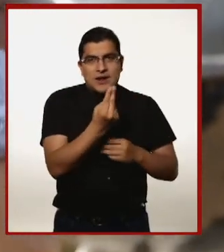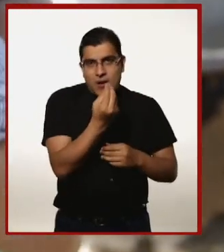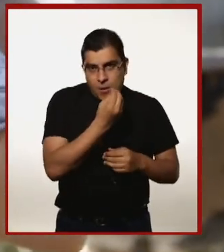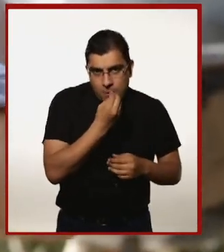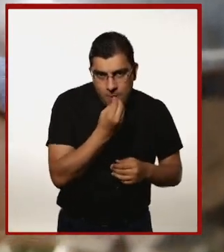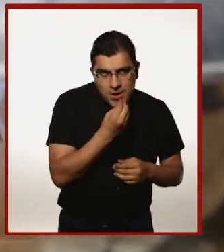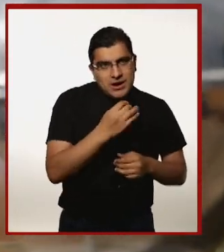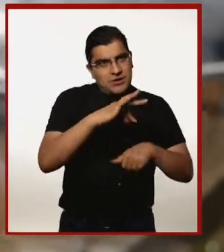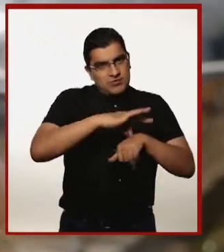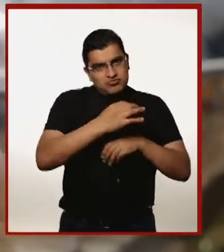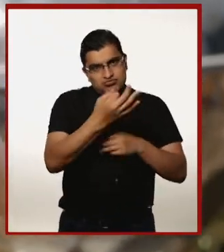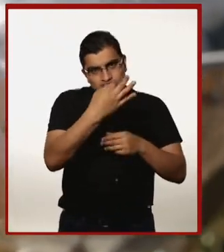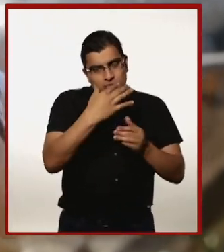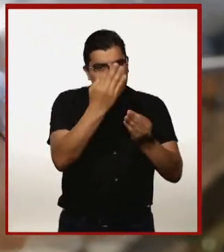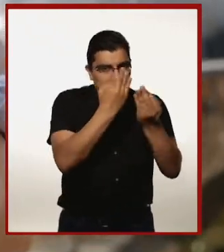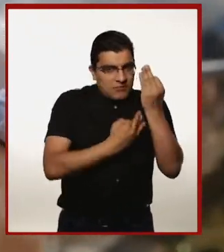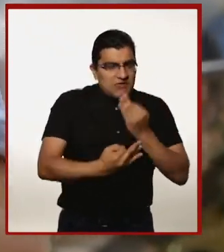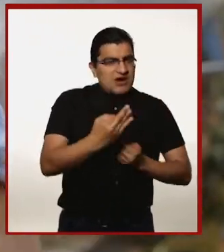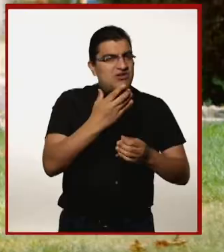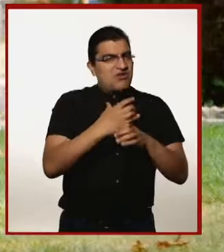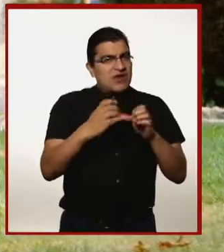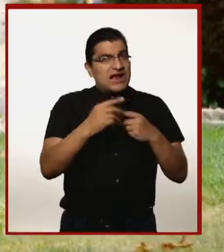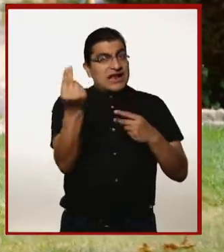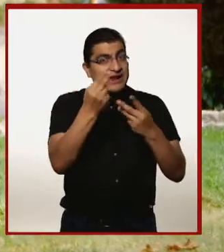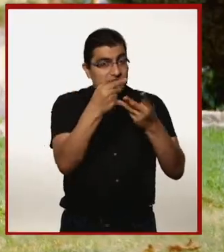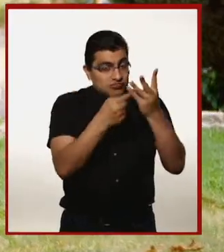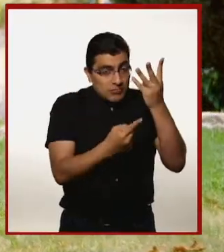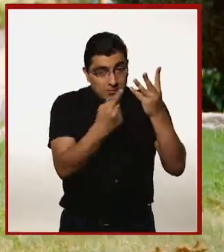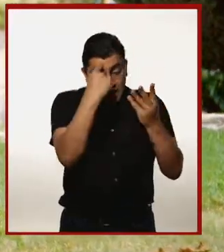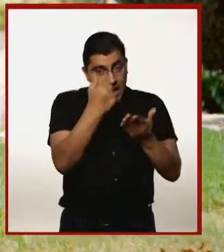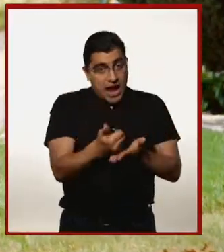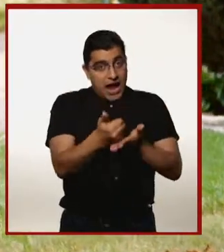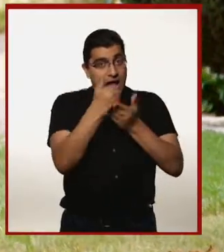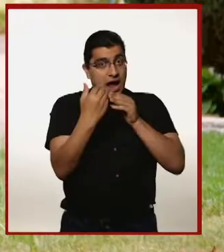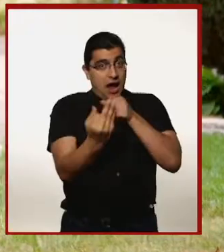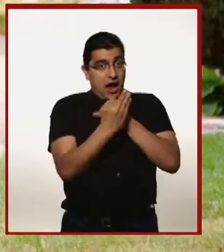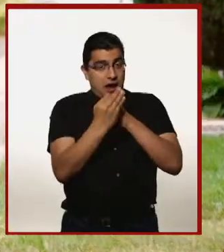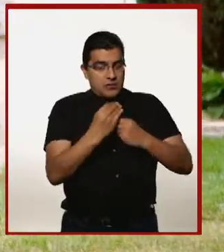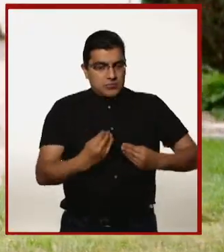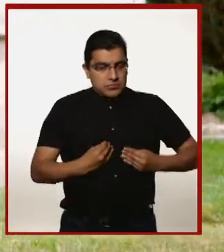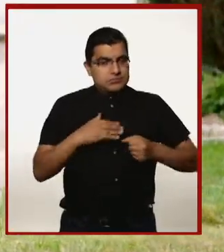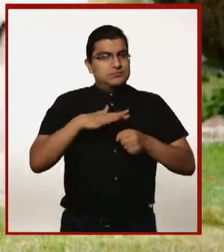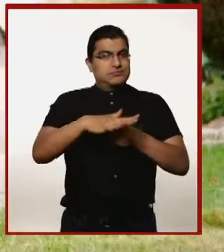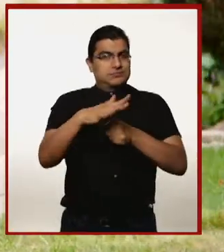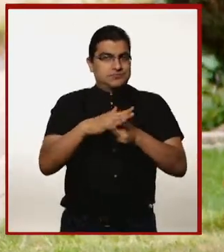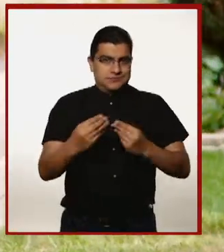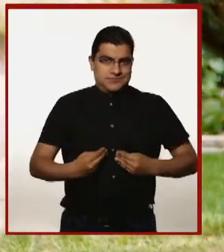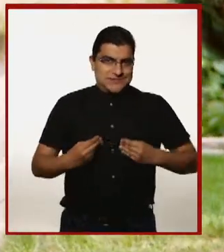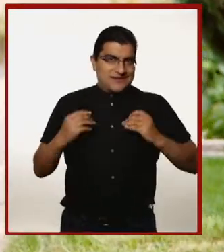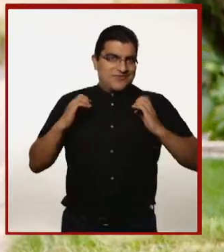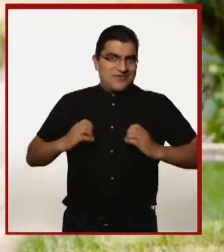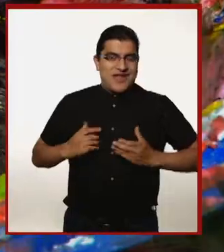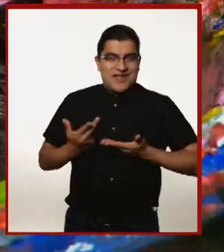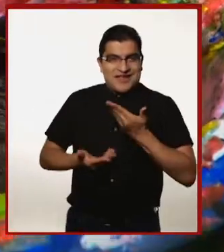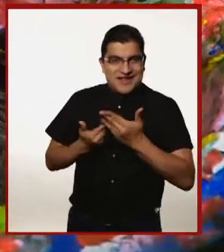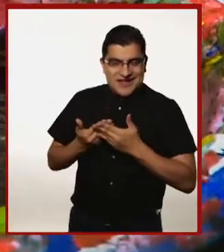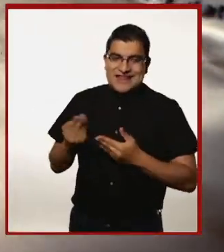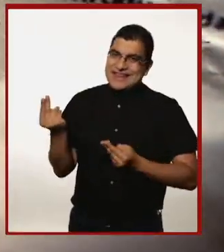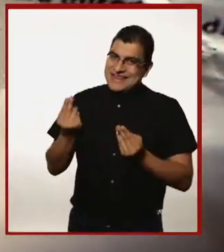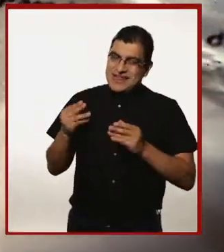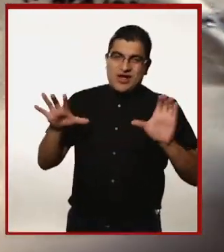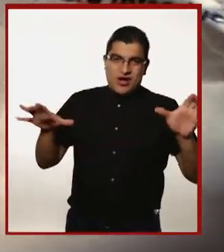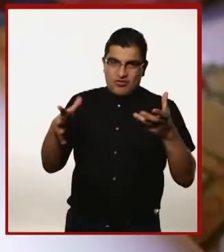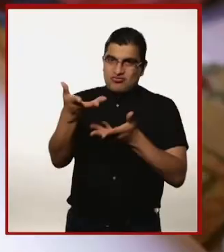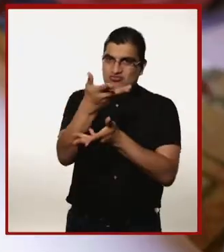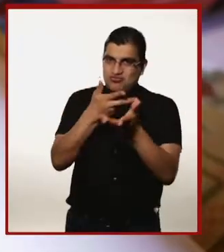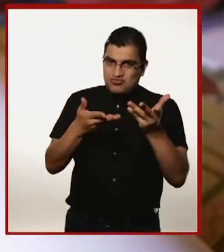ciertos alimentos o cualquier otro elemento que nos necesitamos para poder satisfacer esa necesidad, pues es parte también